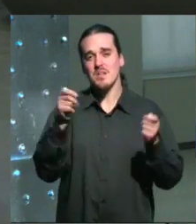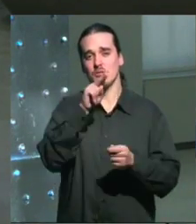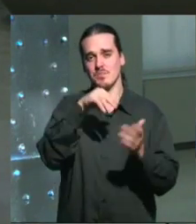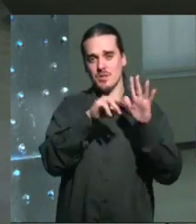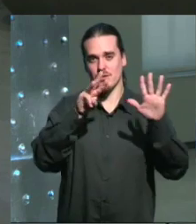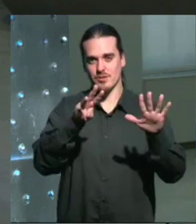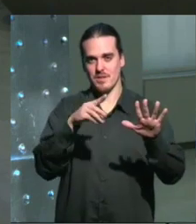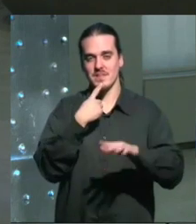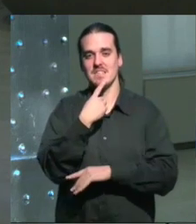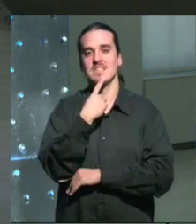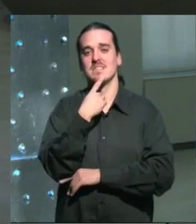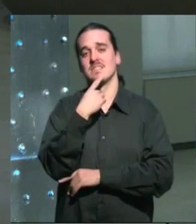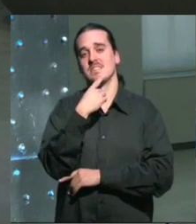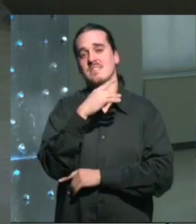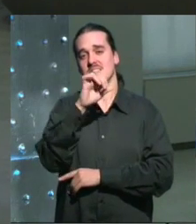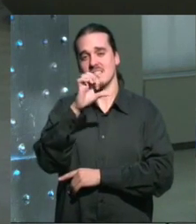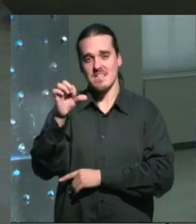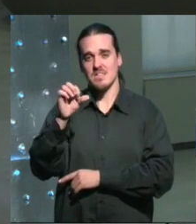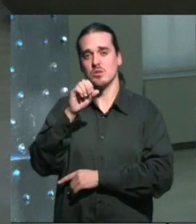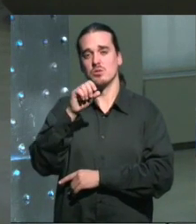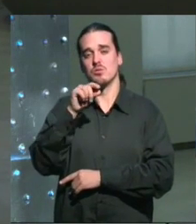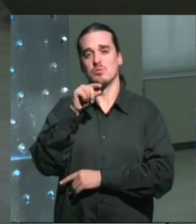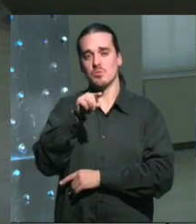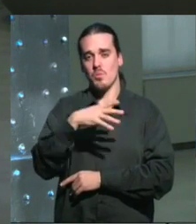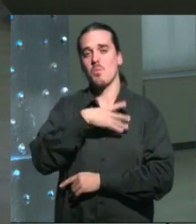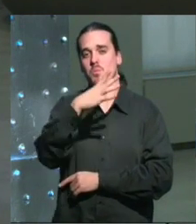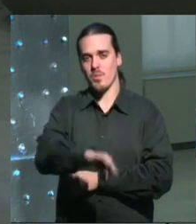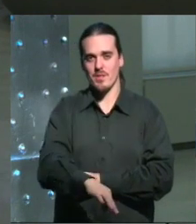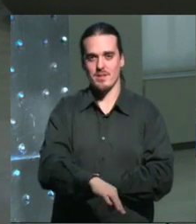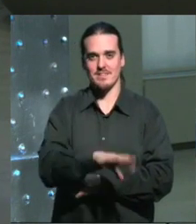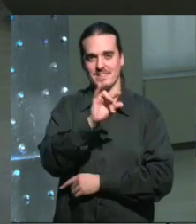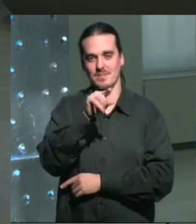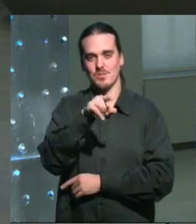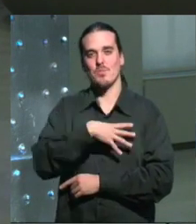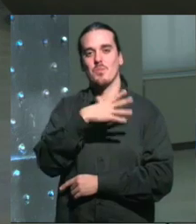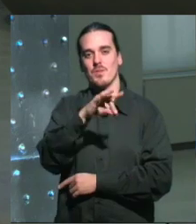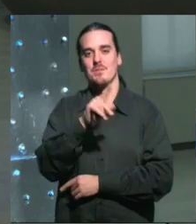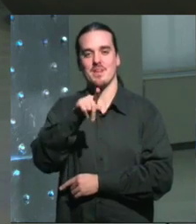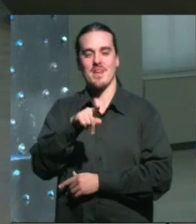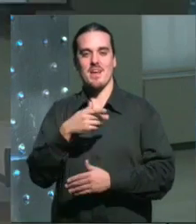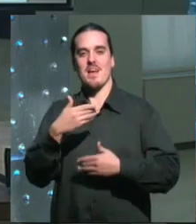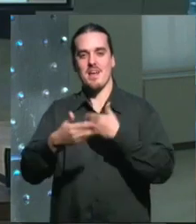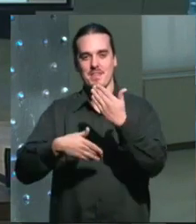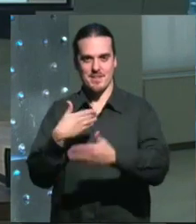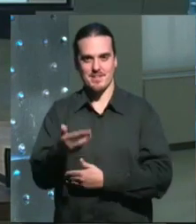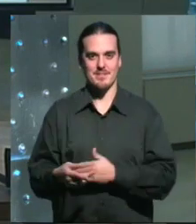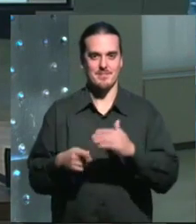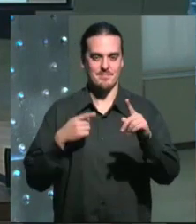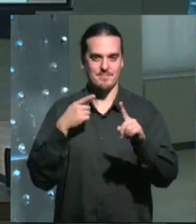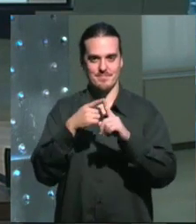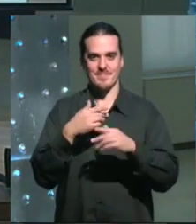can. And forward. Sí podemos. Y adelante. Gracias.